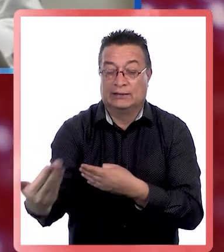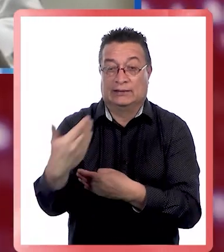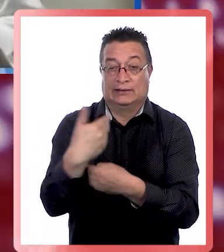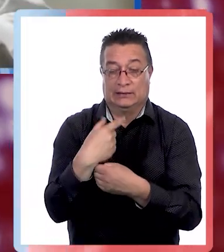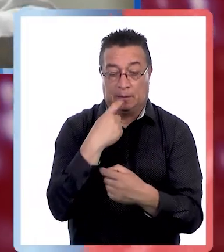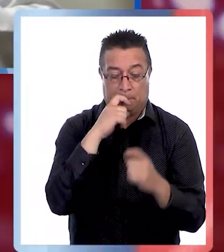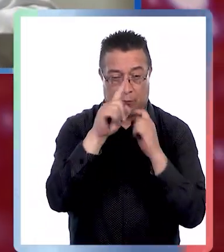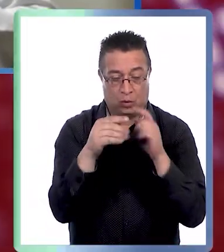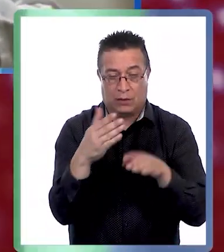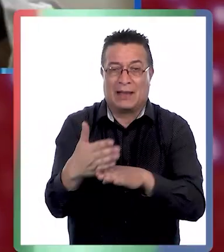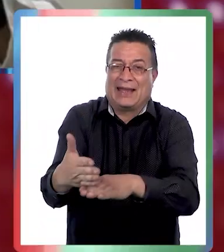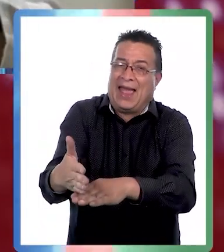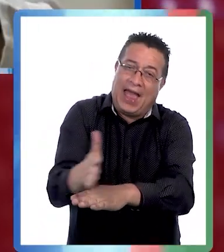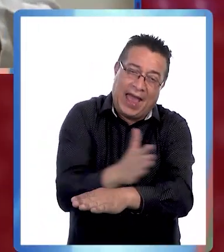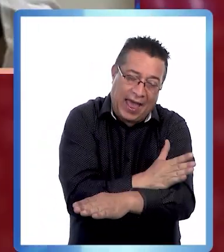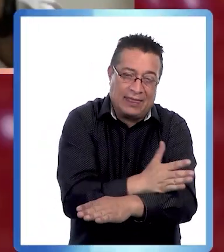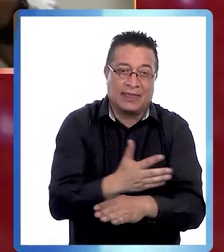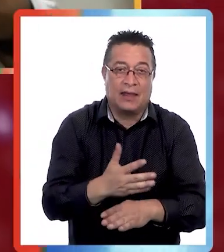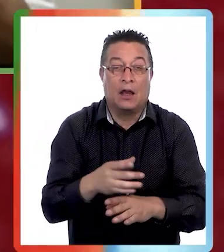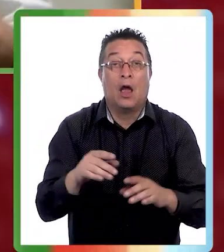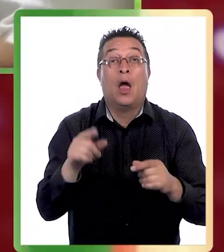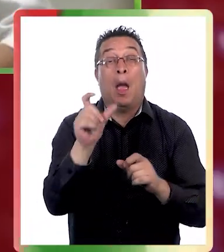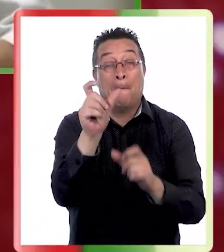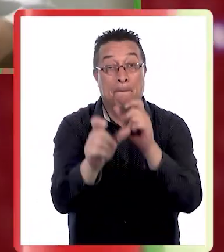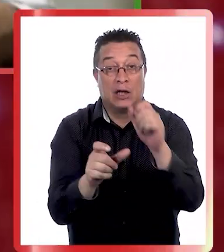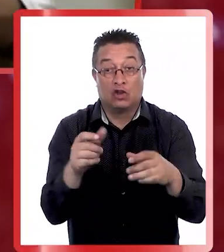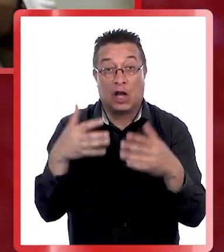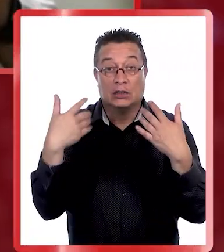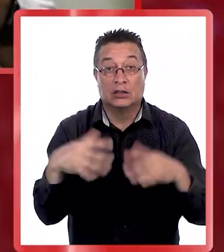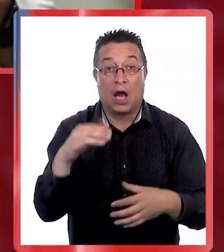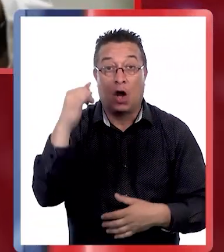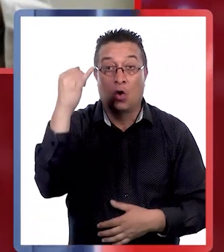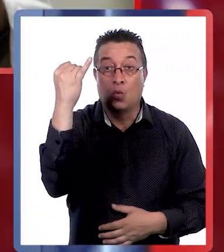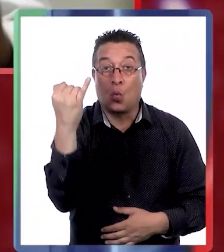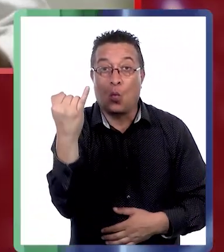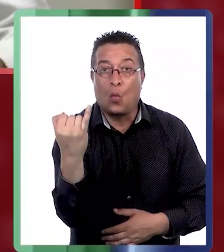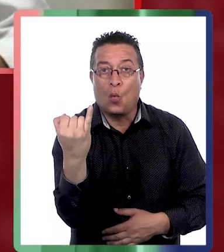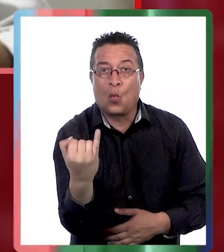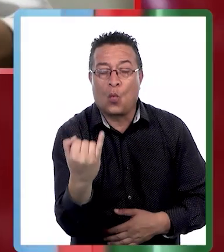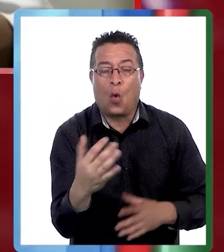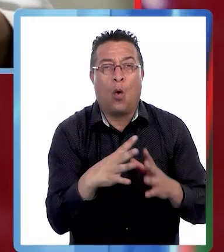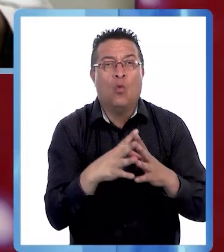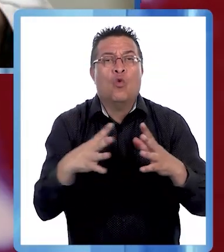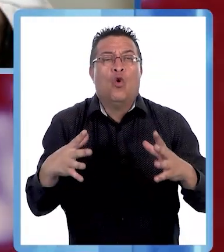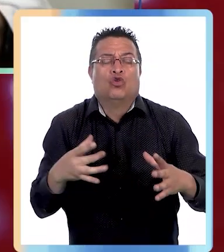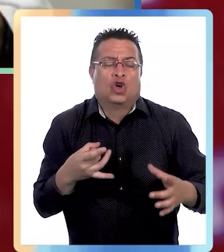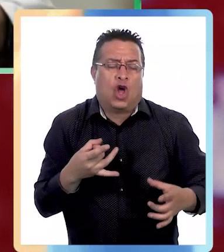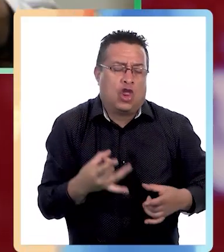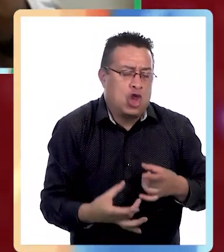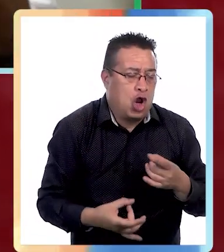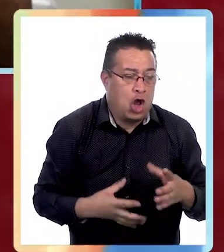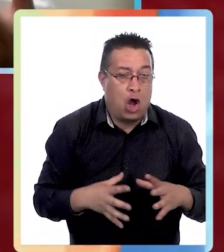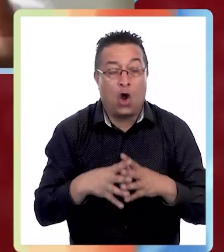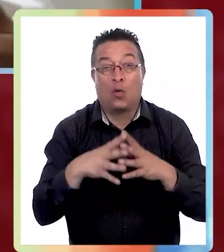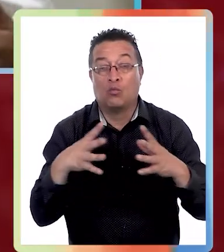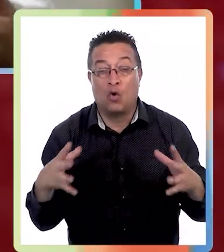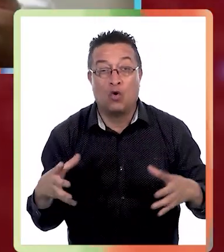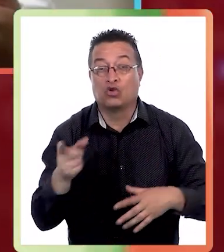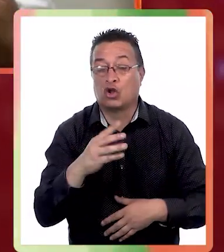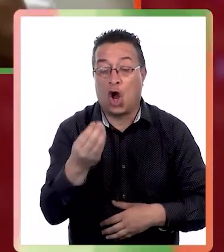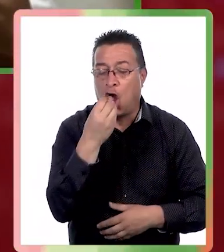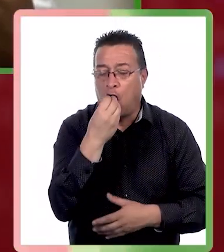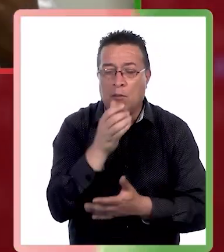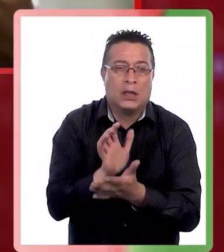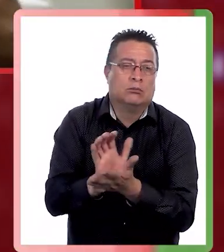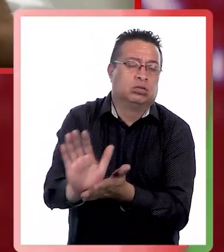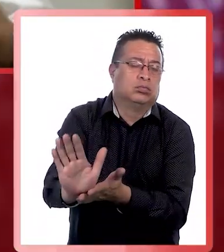consultar. Cuando un paciente está bajando de peso, cuando un paciente está con mucho dolor, cuando un paciente no está